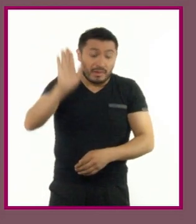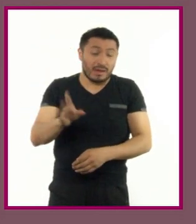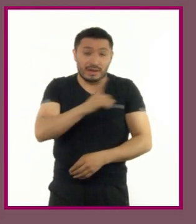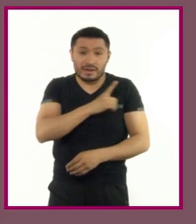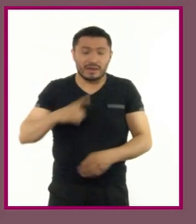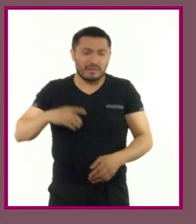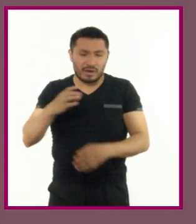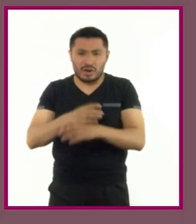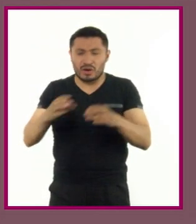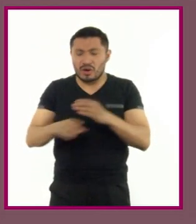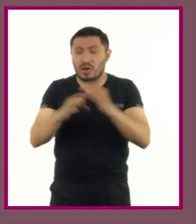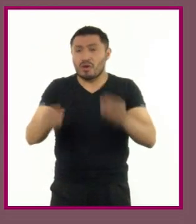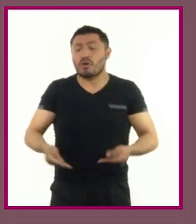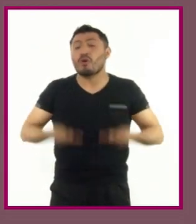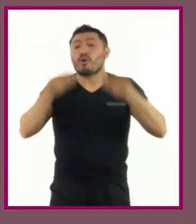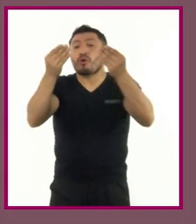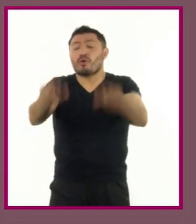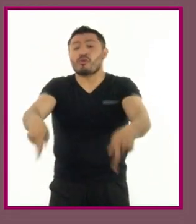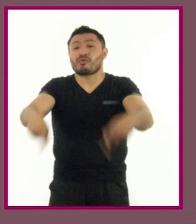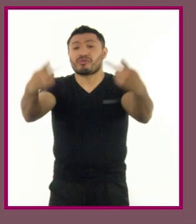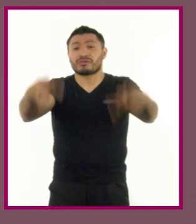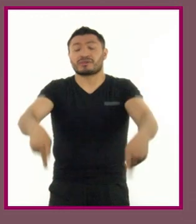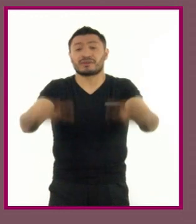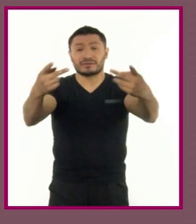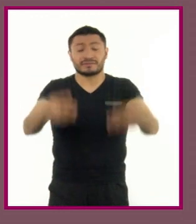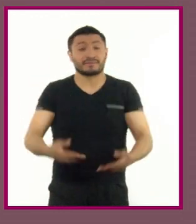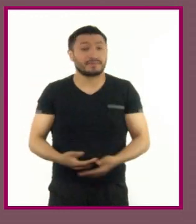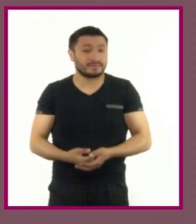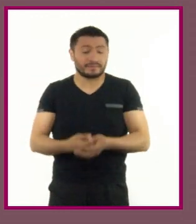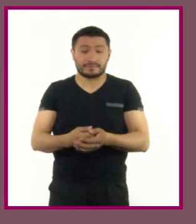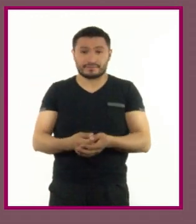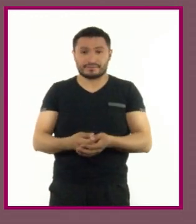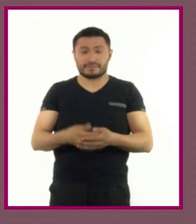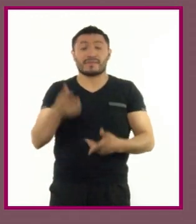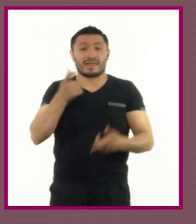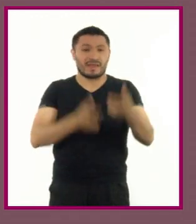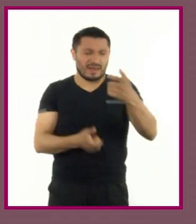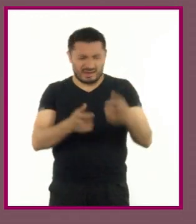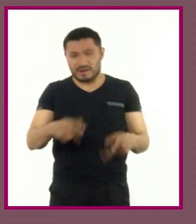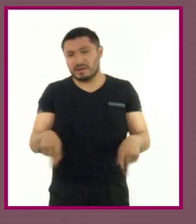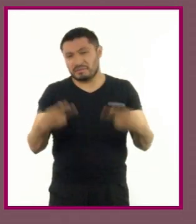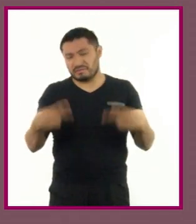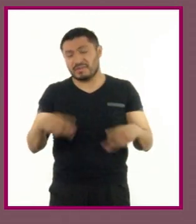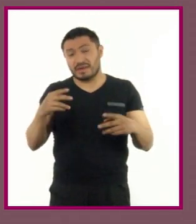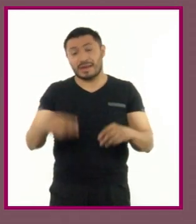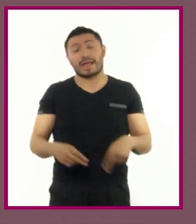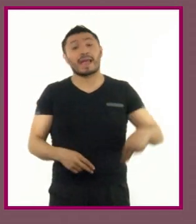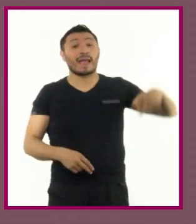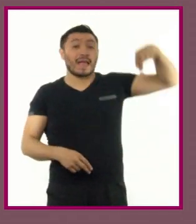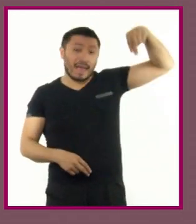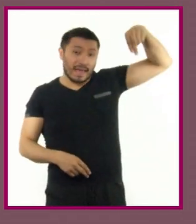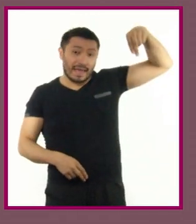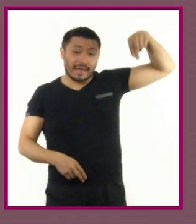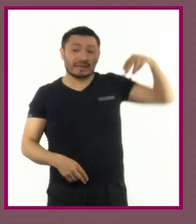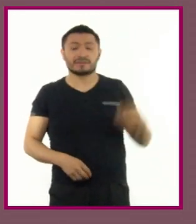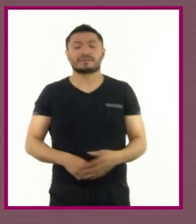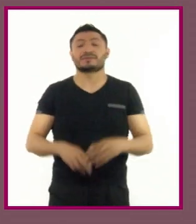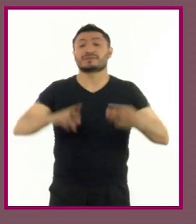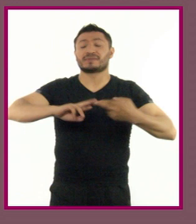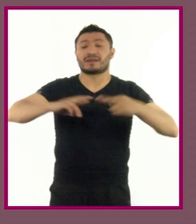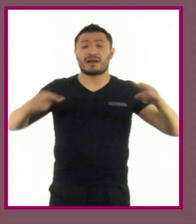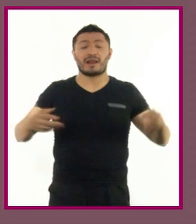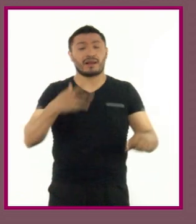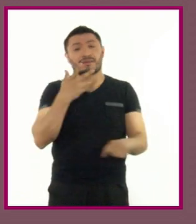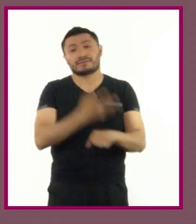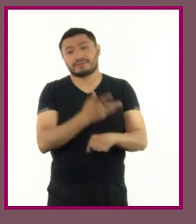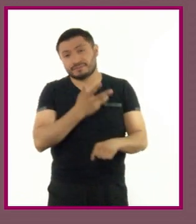productos a otros mercados. Con la apertura de la economía hacia el norte, la relación con